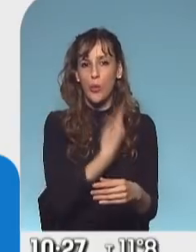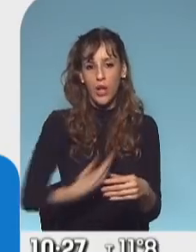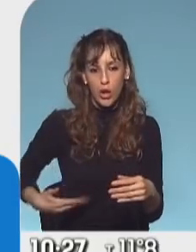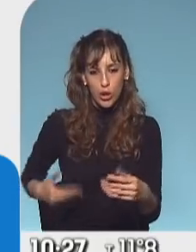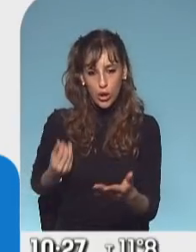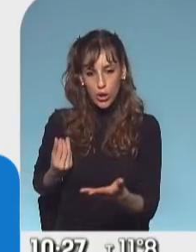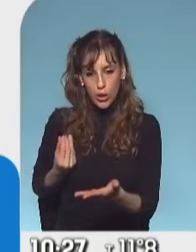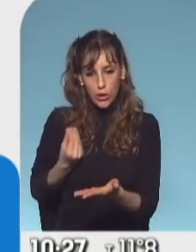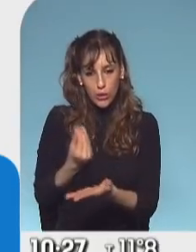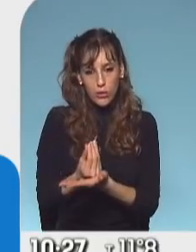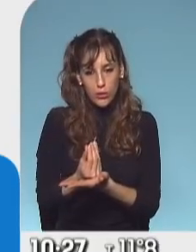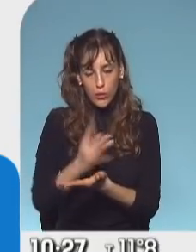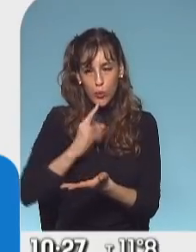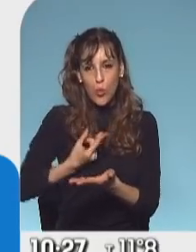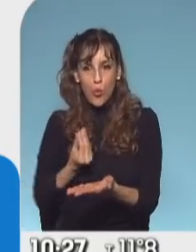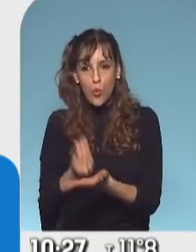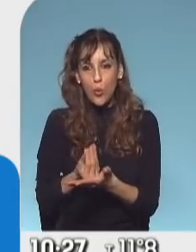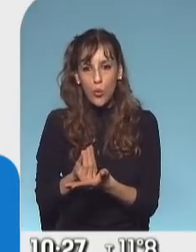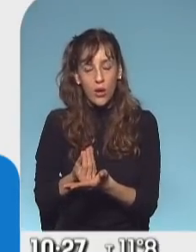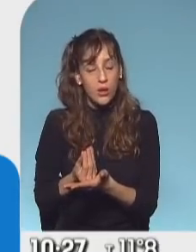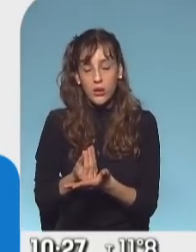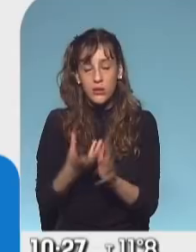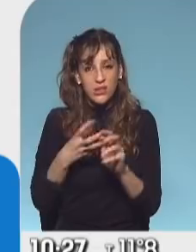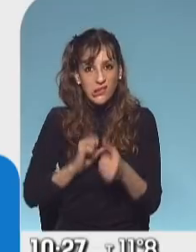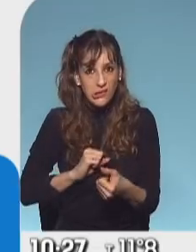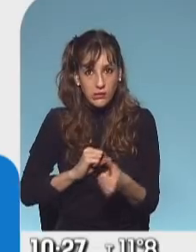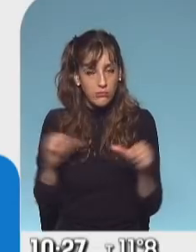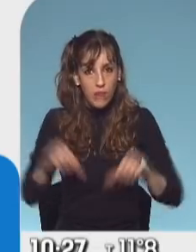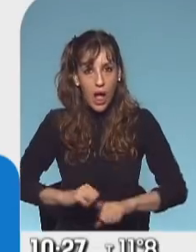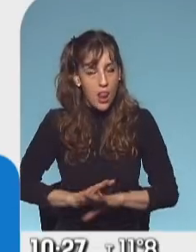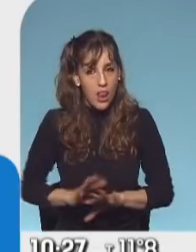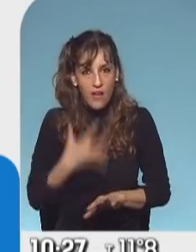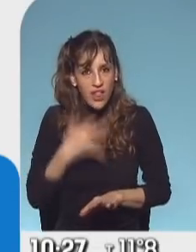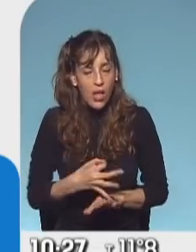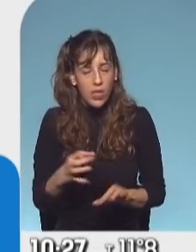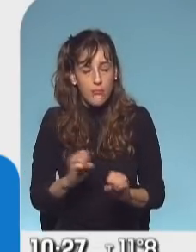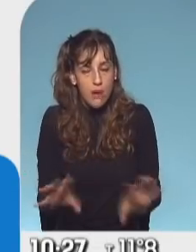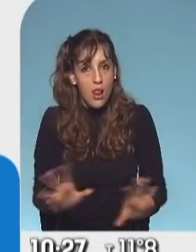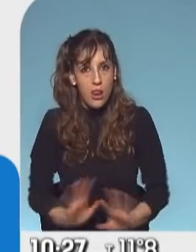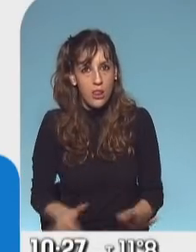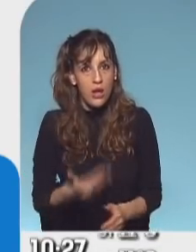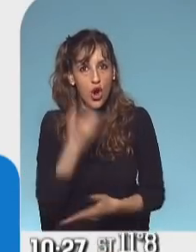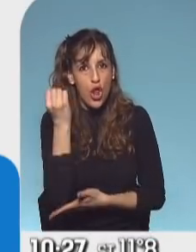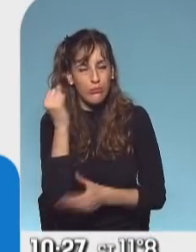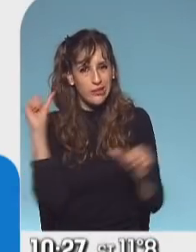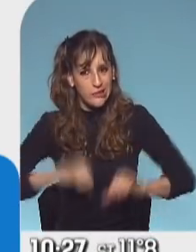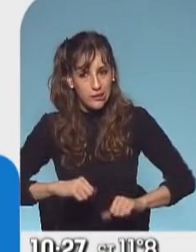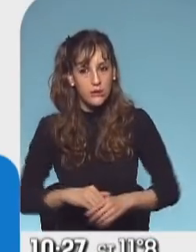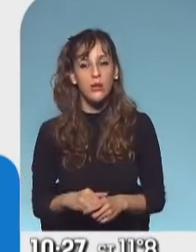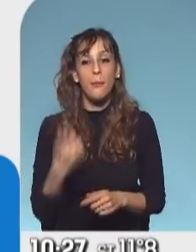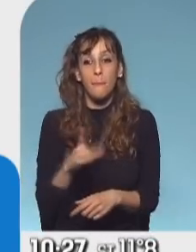absolutamente destruido, en condiciones francamente patéticas. Pero con todo nos